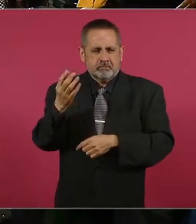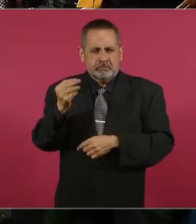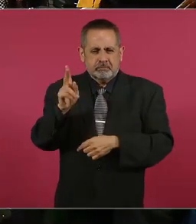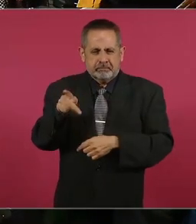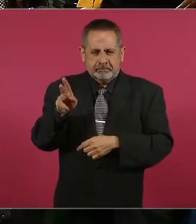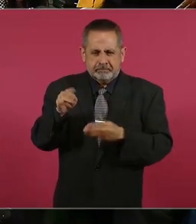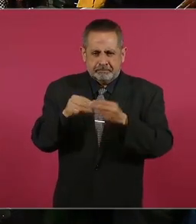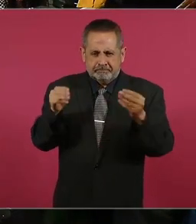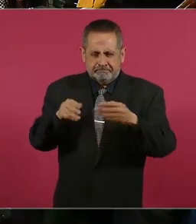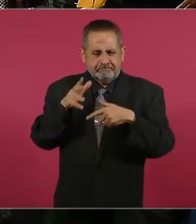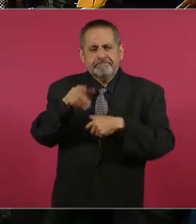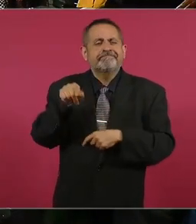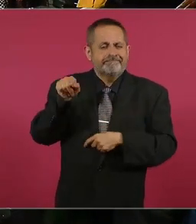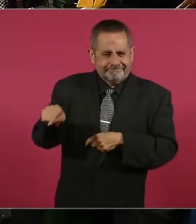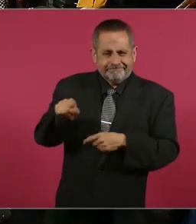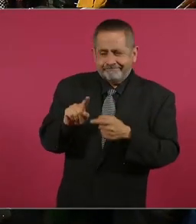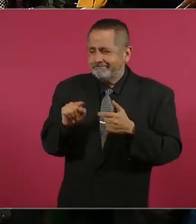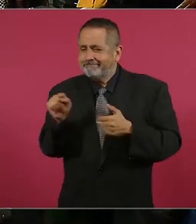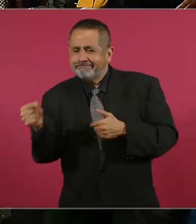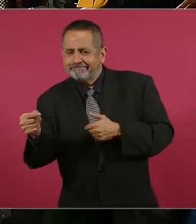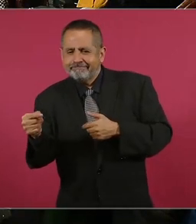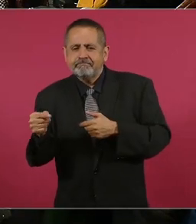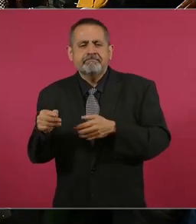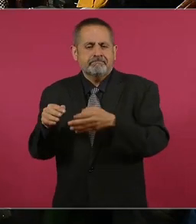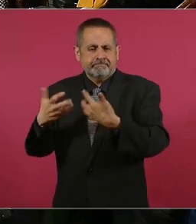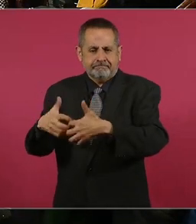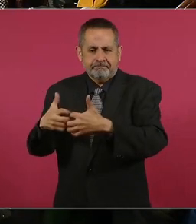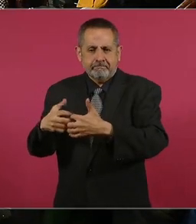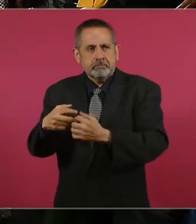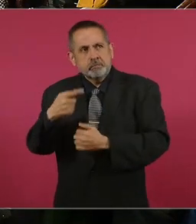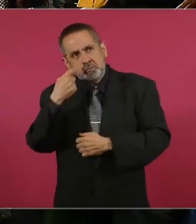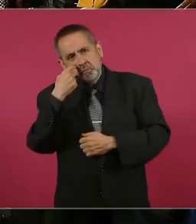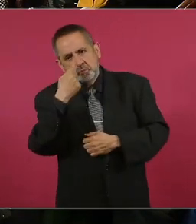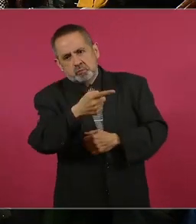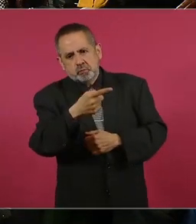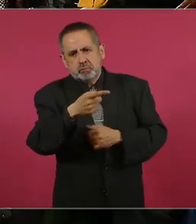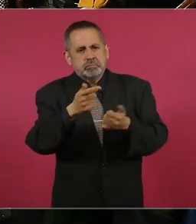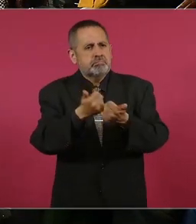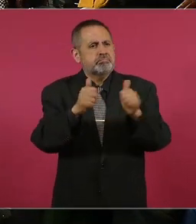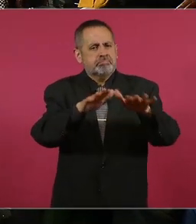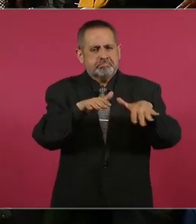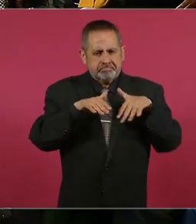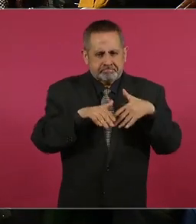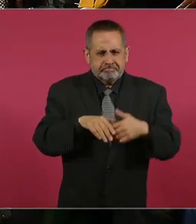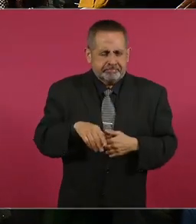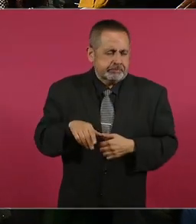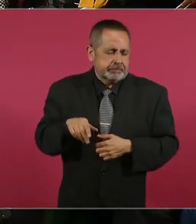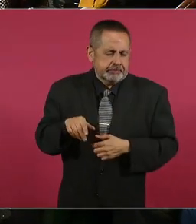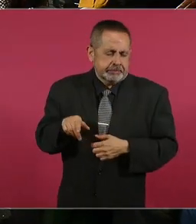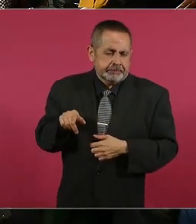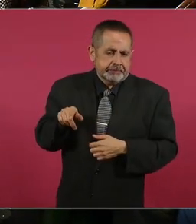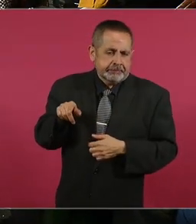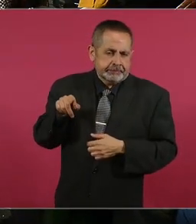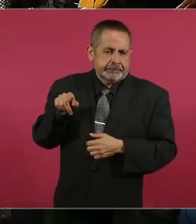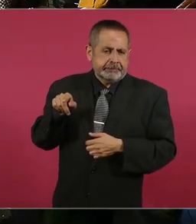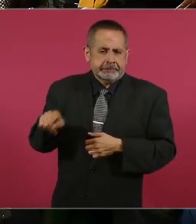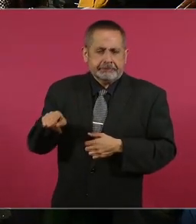9 kilómetros, para resolver el problema del tráfico en